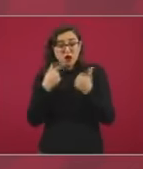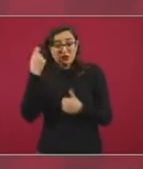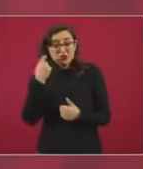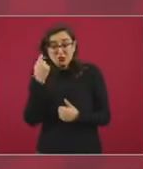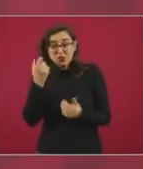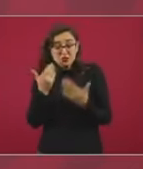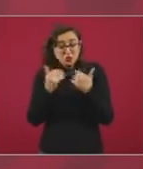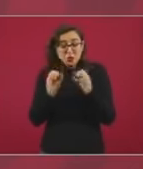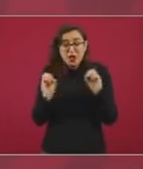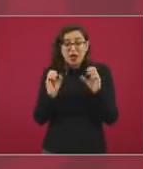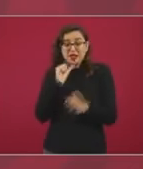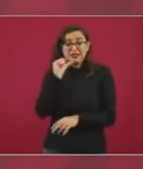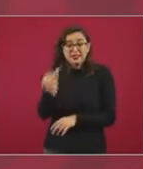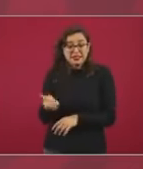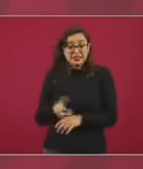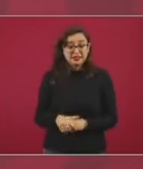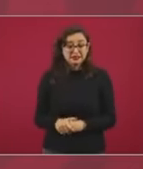les daban